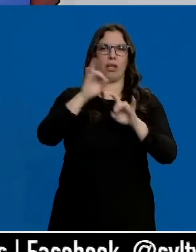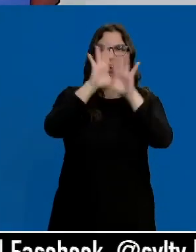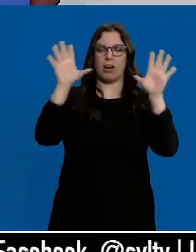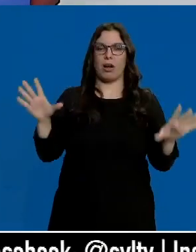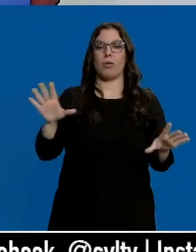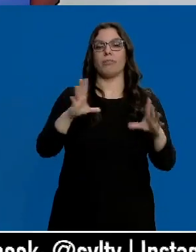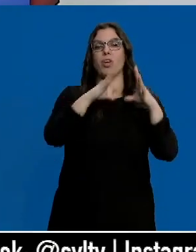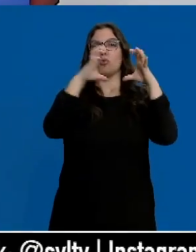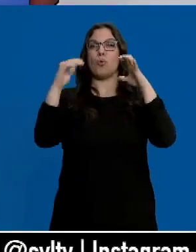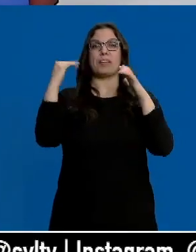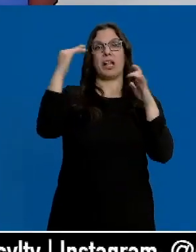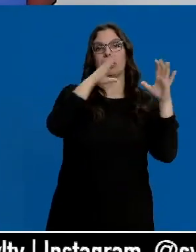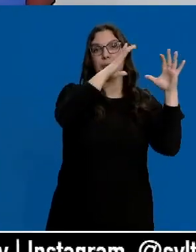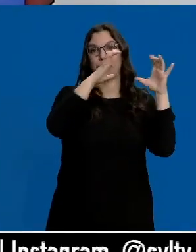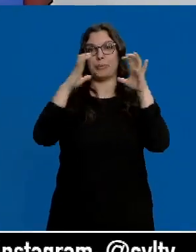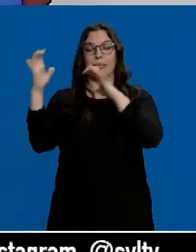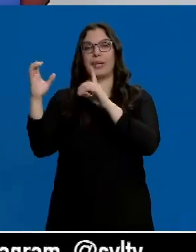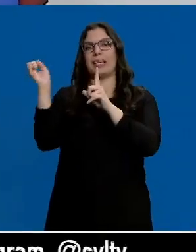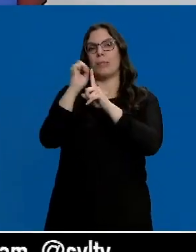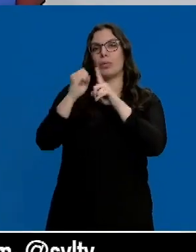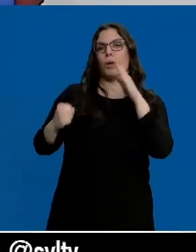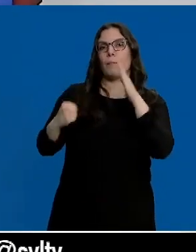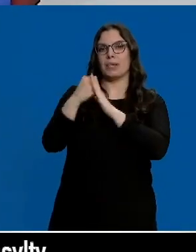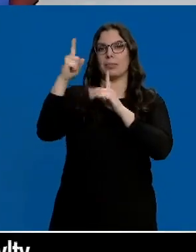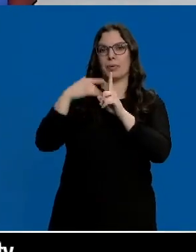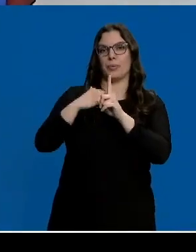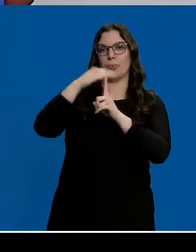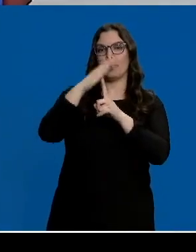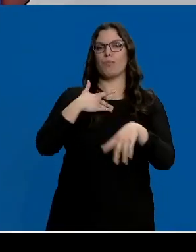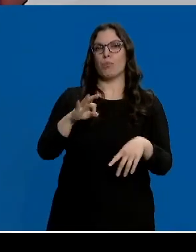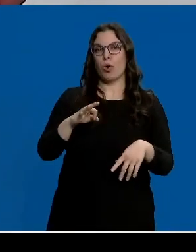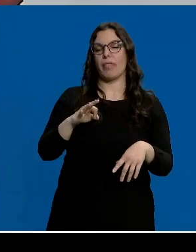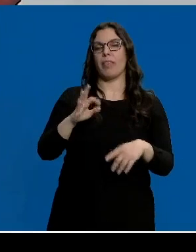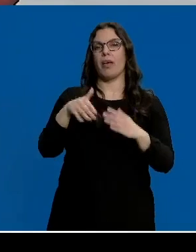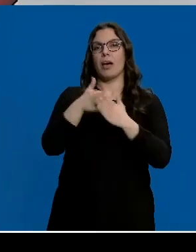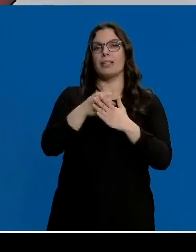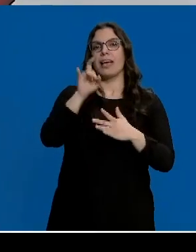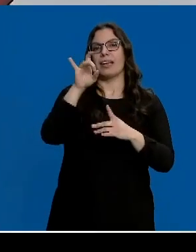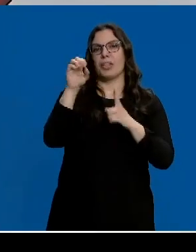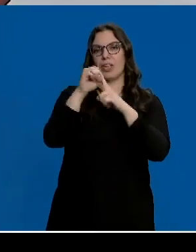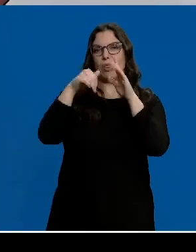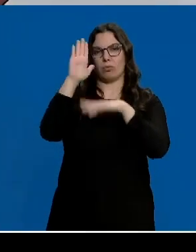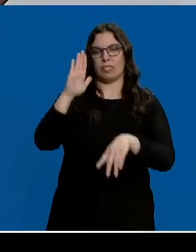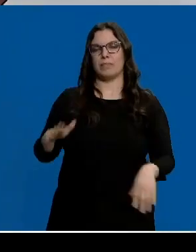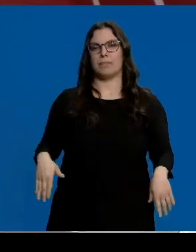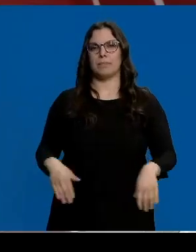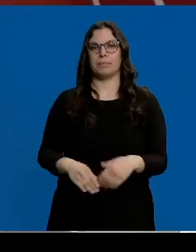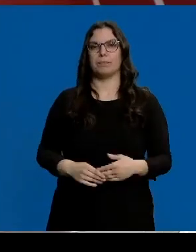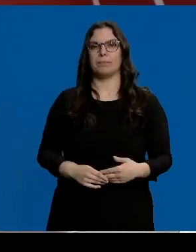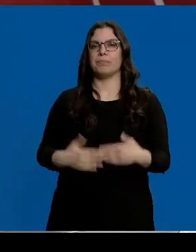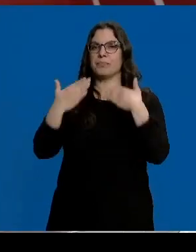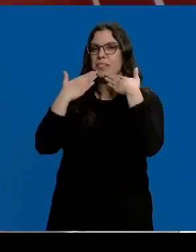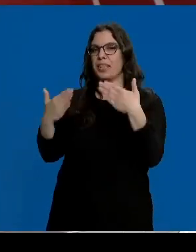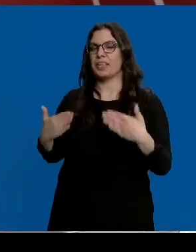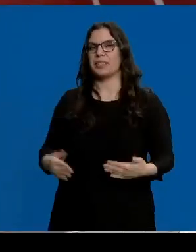de algunas nubes altas y temperaturas máximas que también suben, incluso podríamos volver a superar los 15 grados.